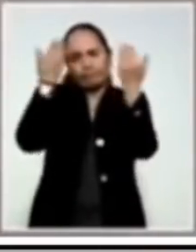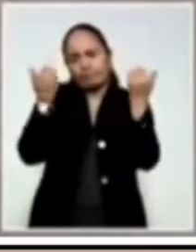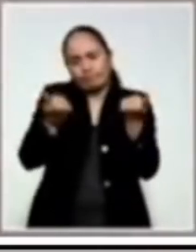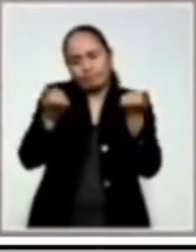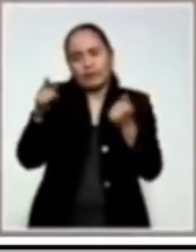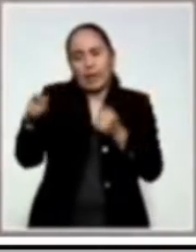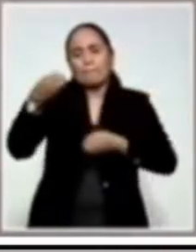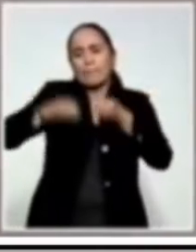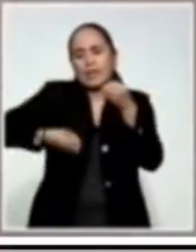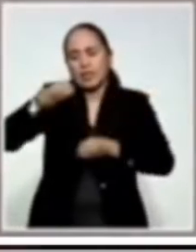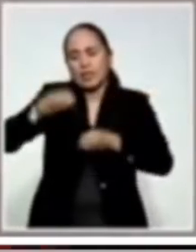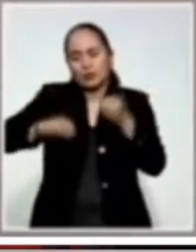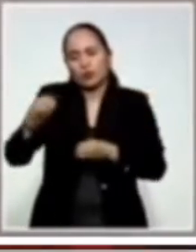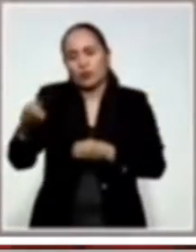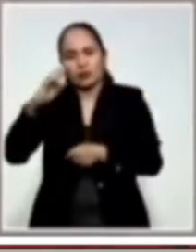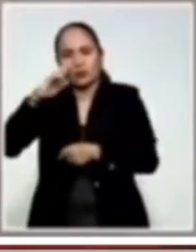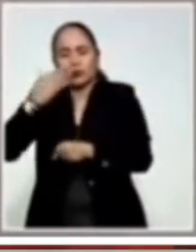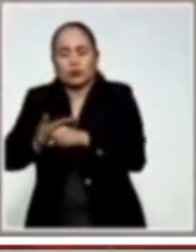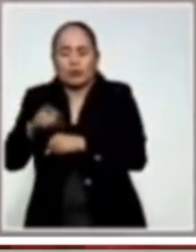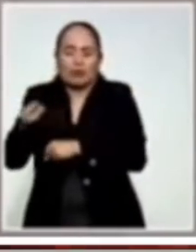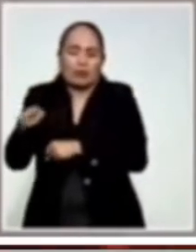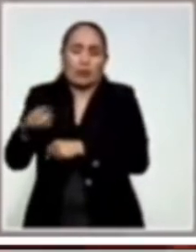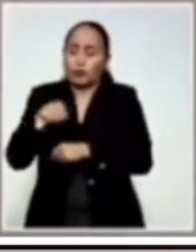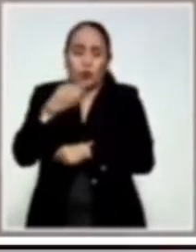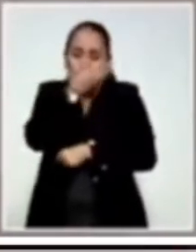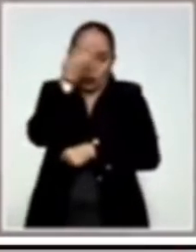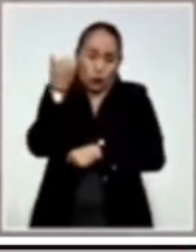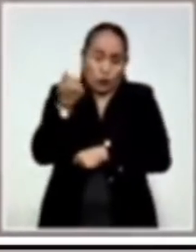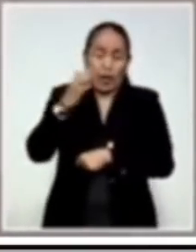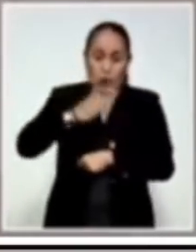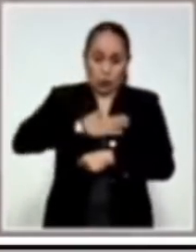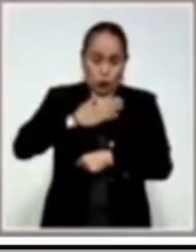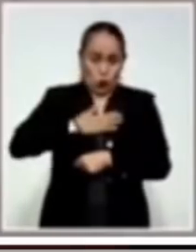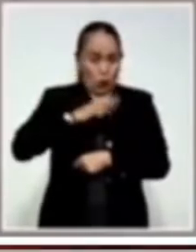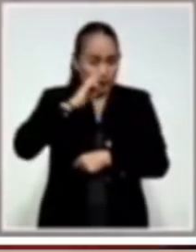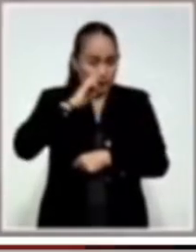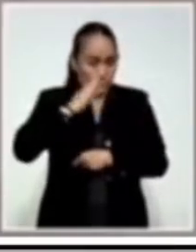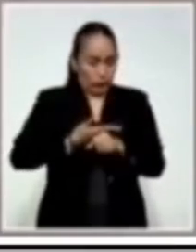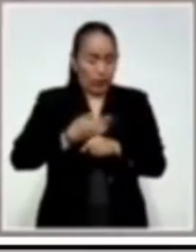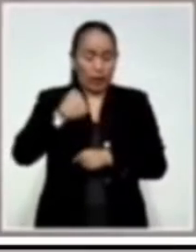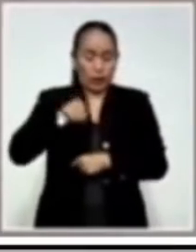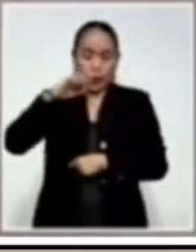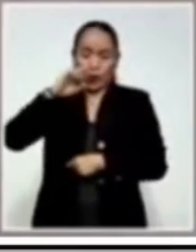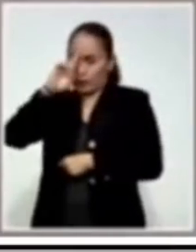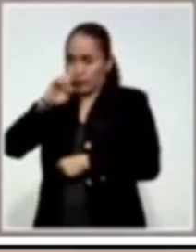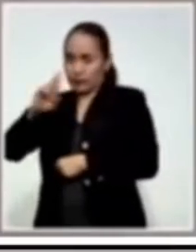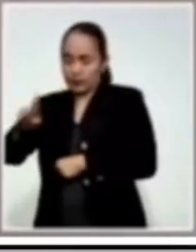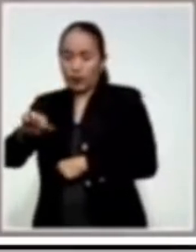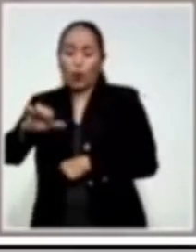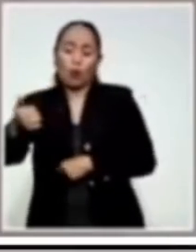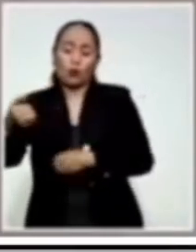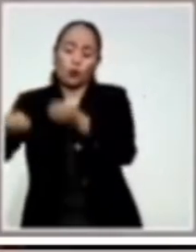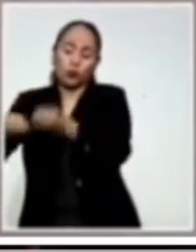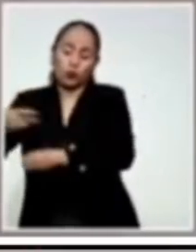instructor. No tengo idea cómo vaya el asunto. Yo soy muy responsable y respetuoso en relación con las ministras y